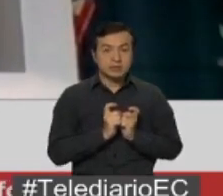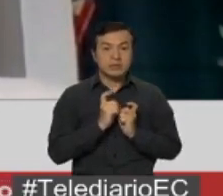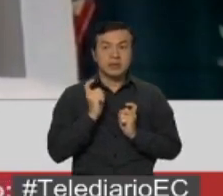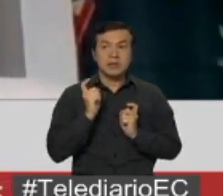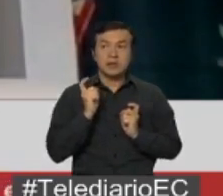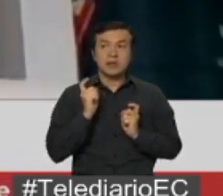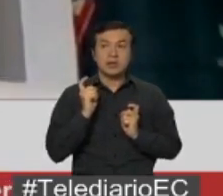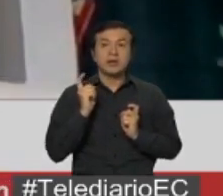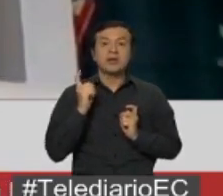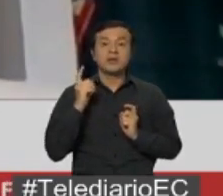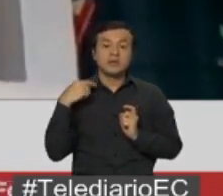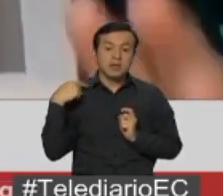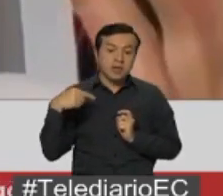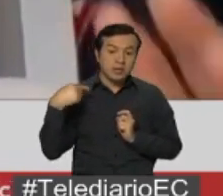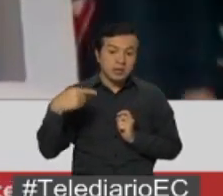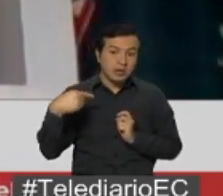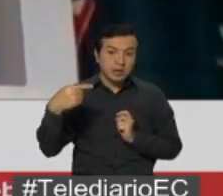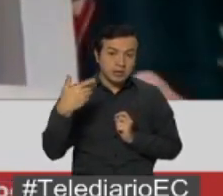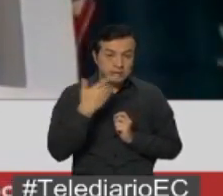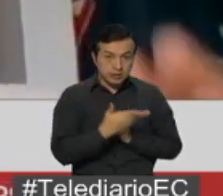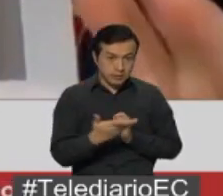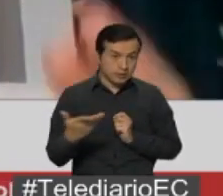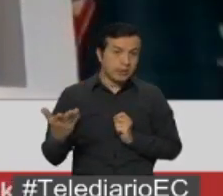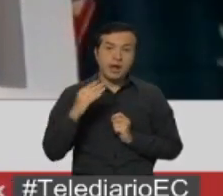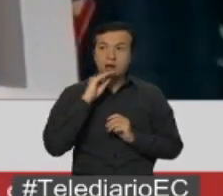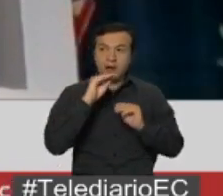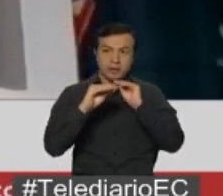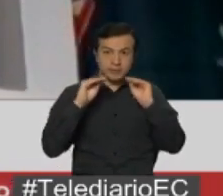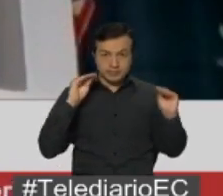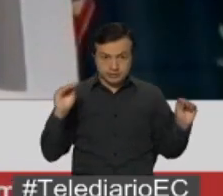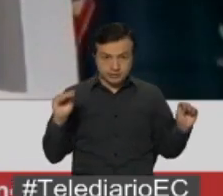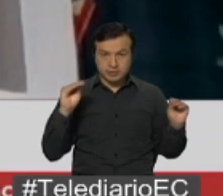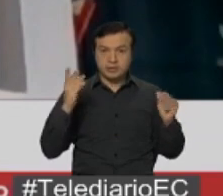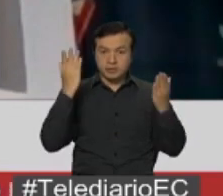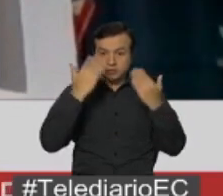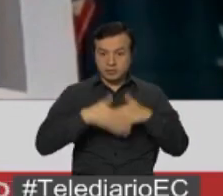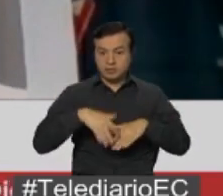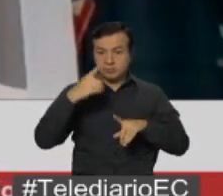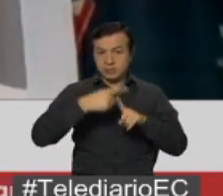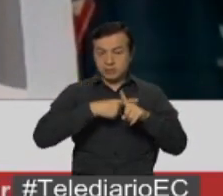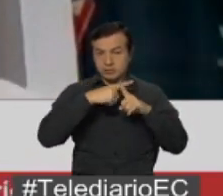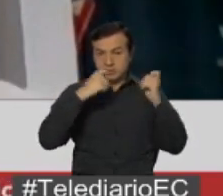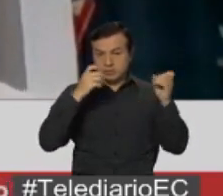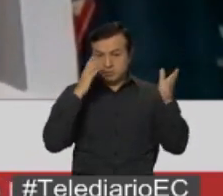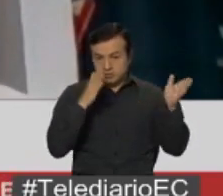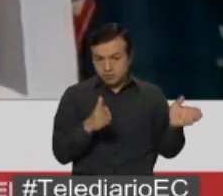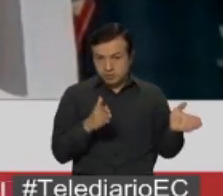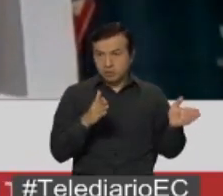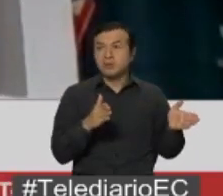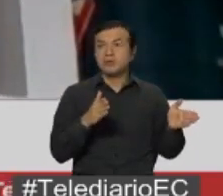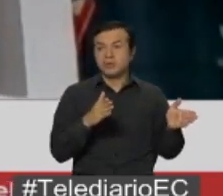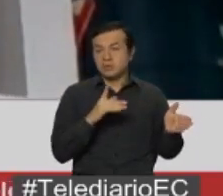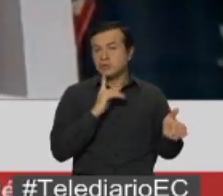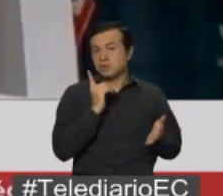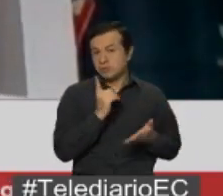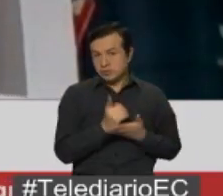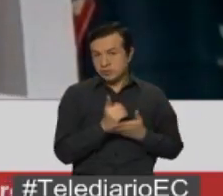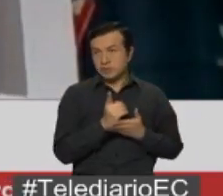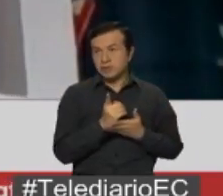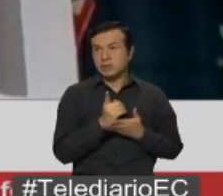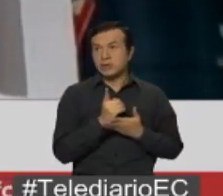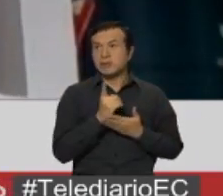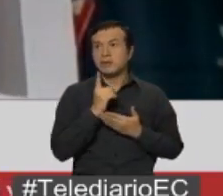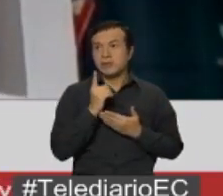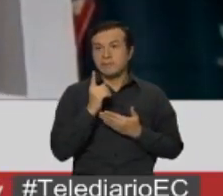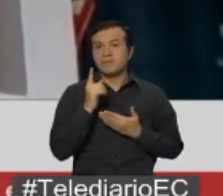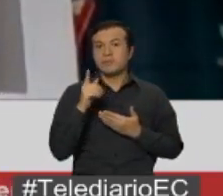lo que estamos dando es el reporte que tenemos al cierre del mes de marzo pero por supuesto este número va a